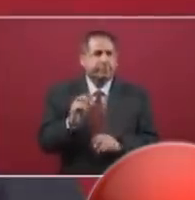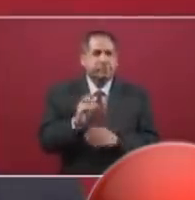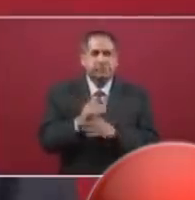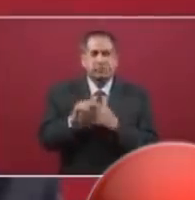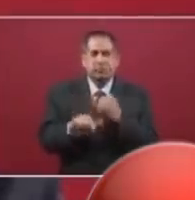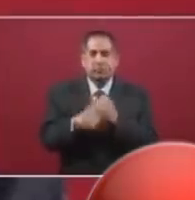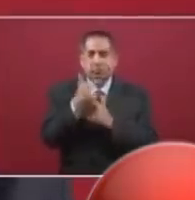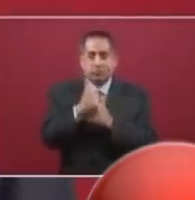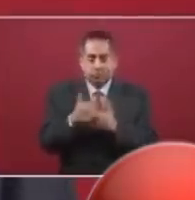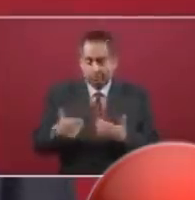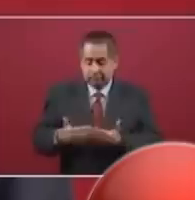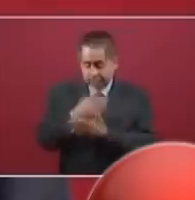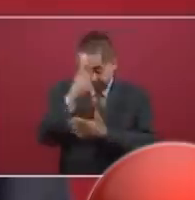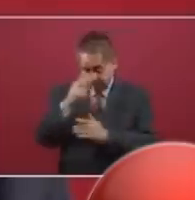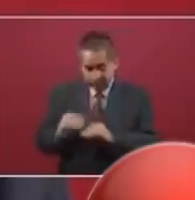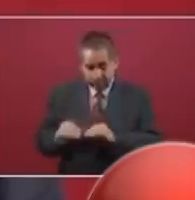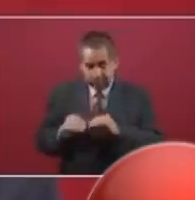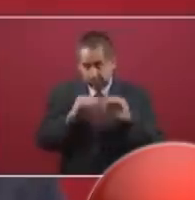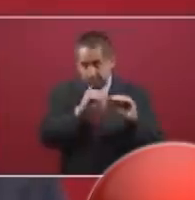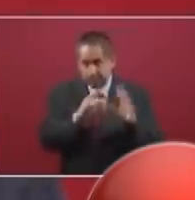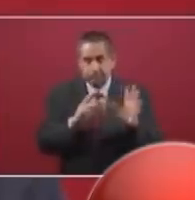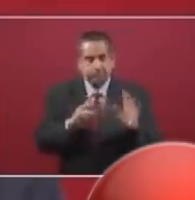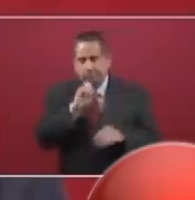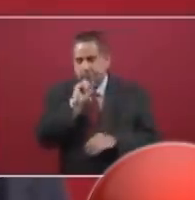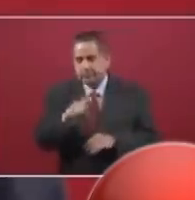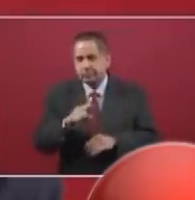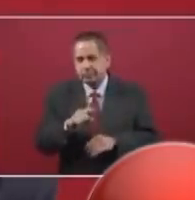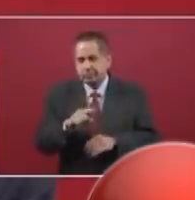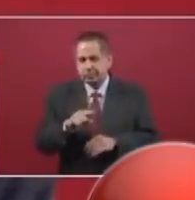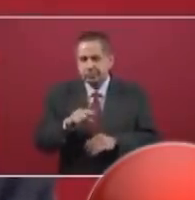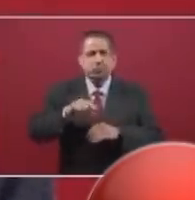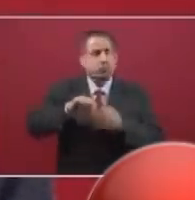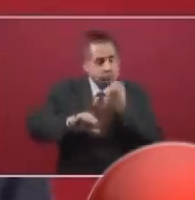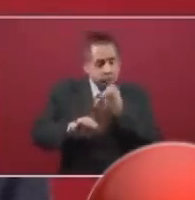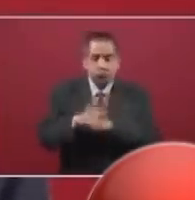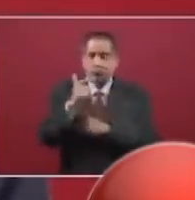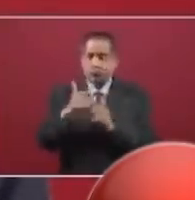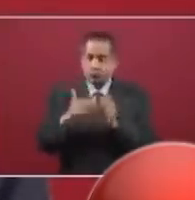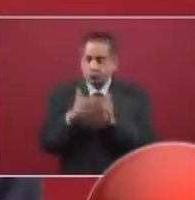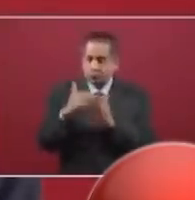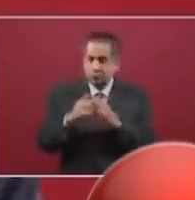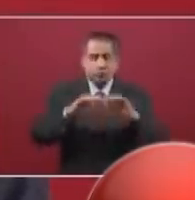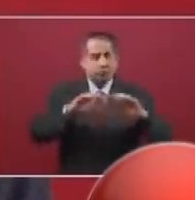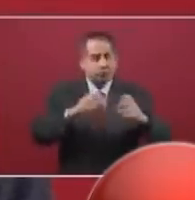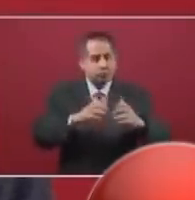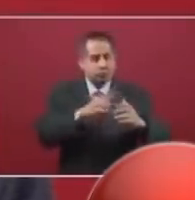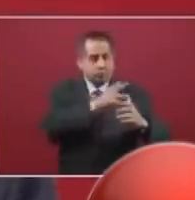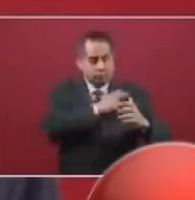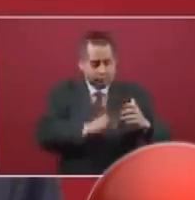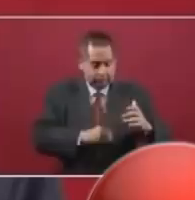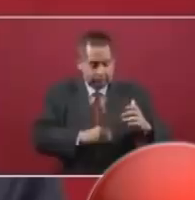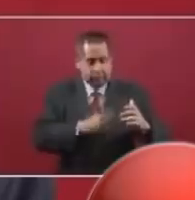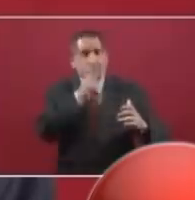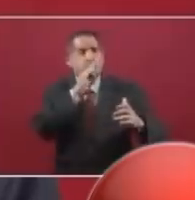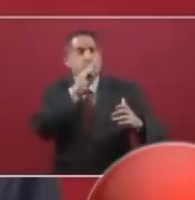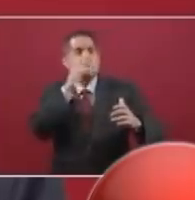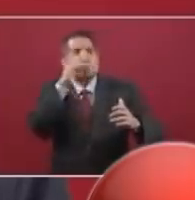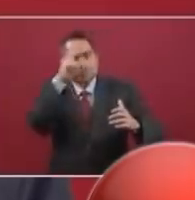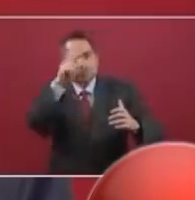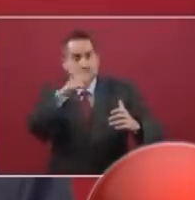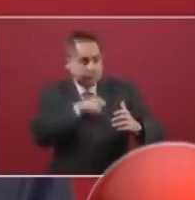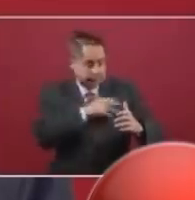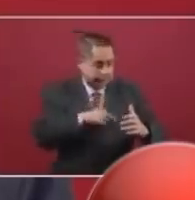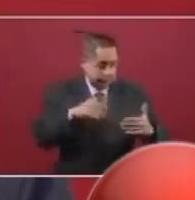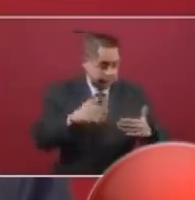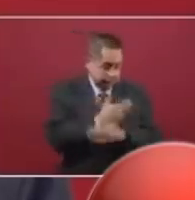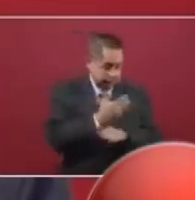que nacieron en México, sino los otros 12 millones que son de hijos mexicanos, de padres